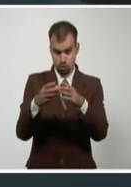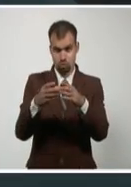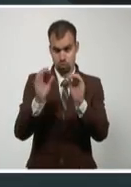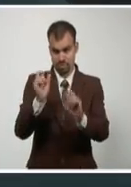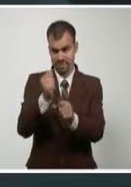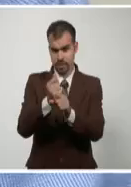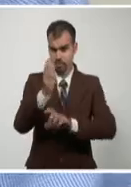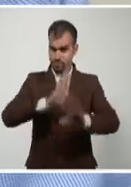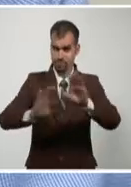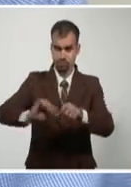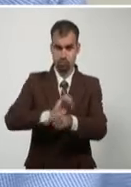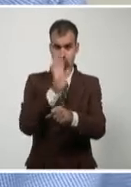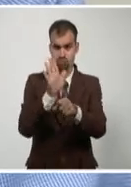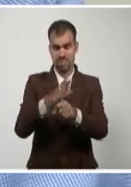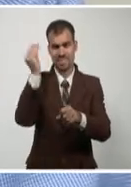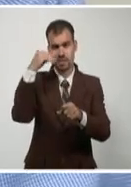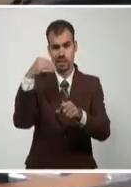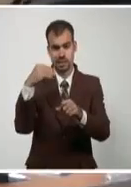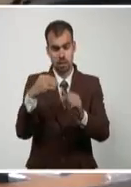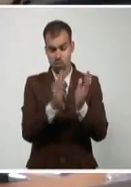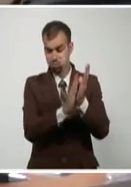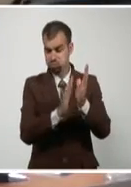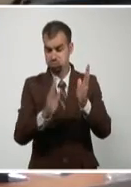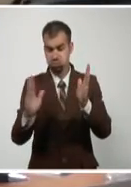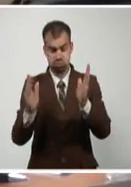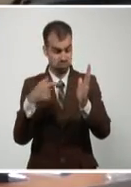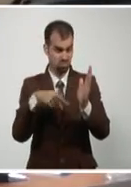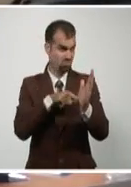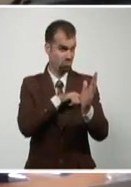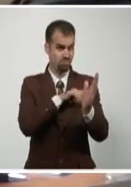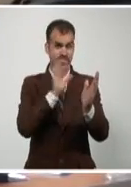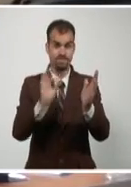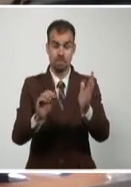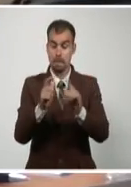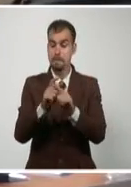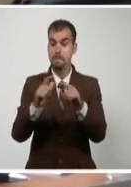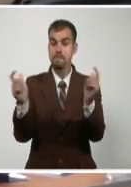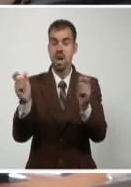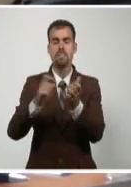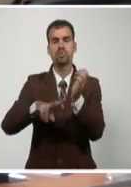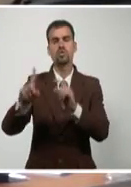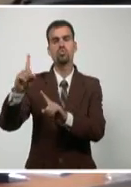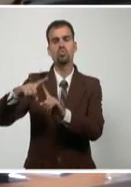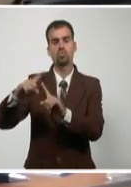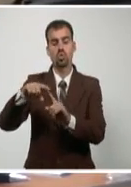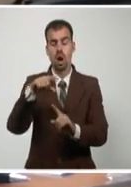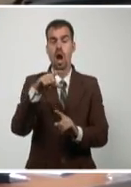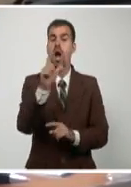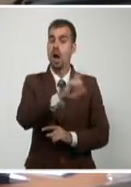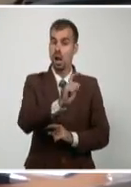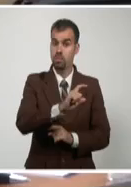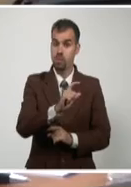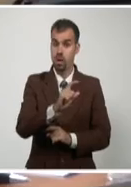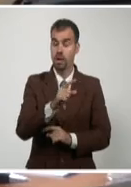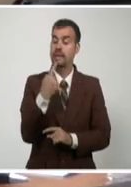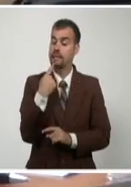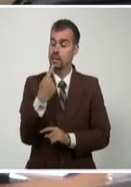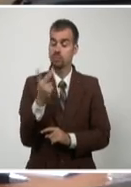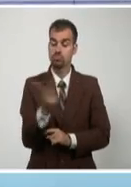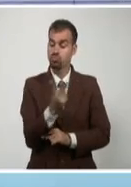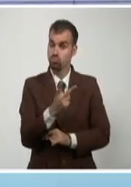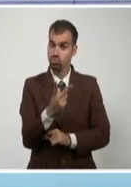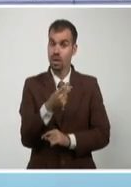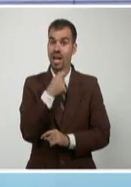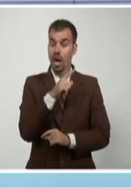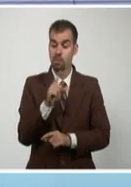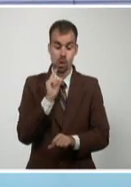la tendencia en los últimos días al incremento de casos en Las Tunas y Camagüey, alerta a ambas provincias, pues de no controlar